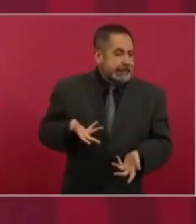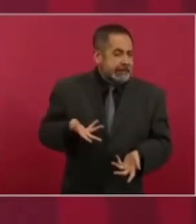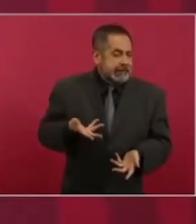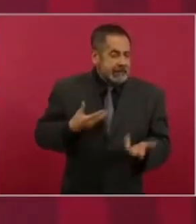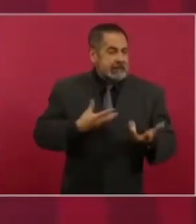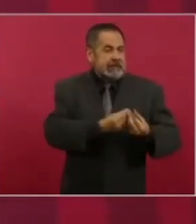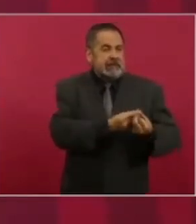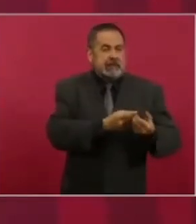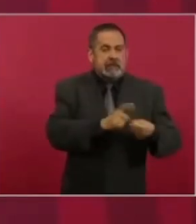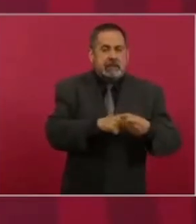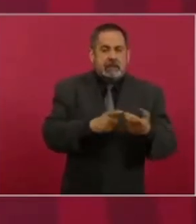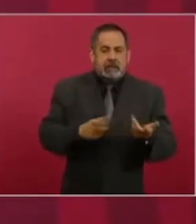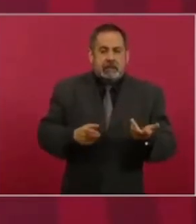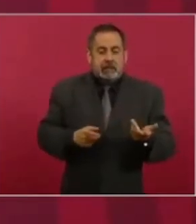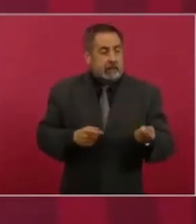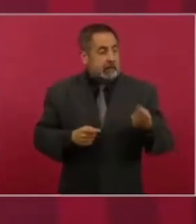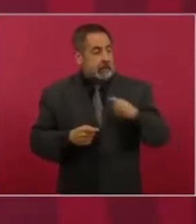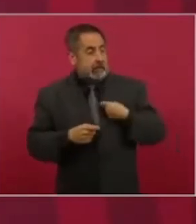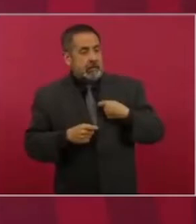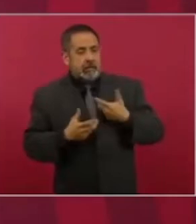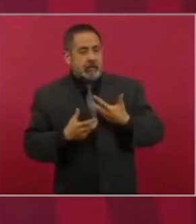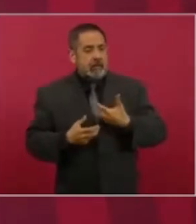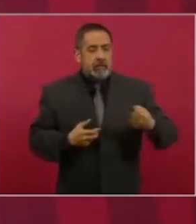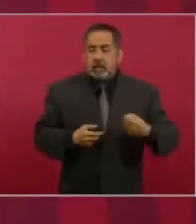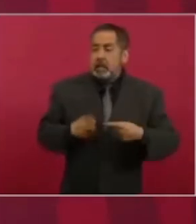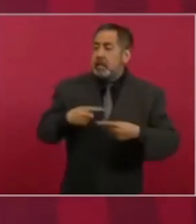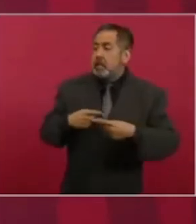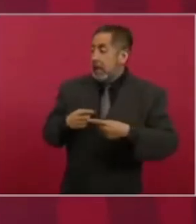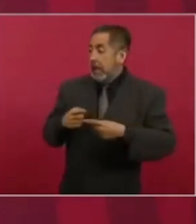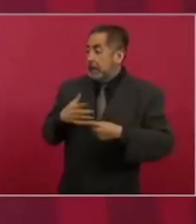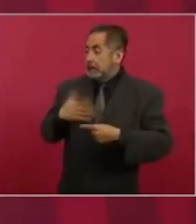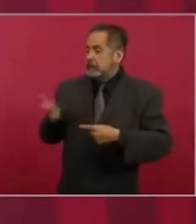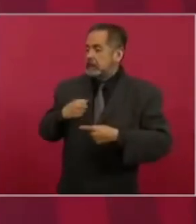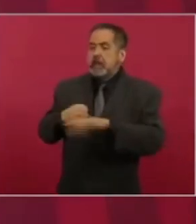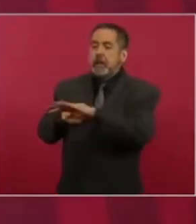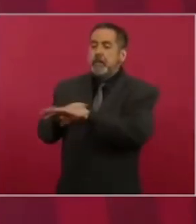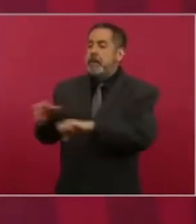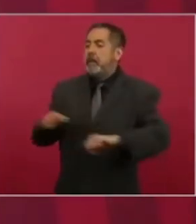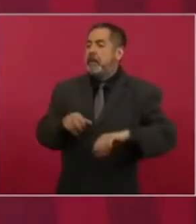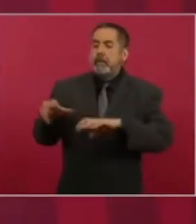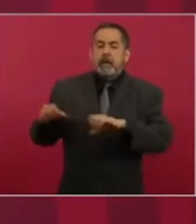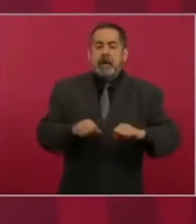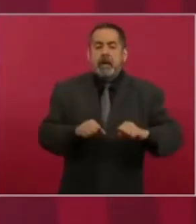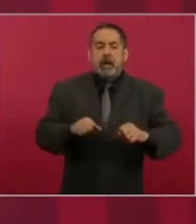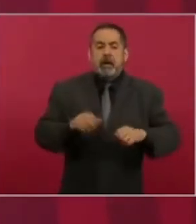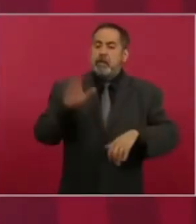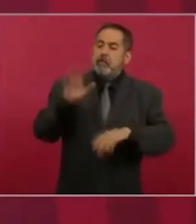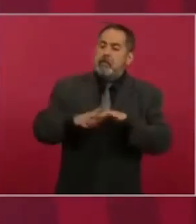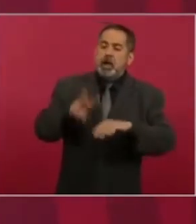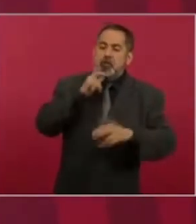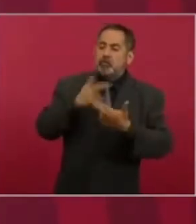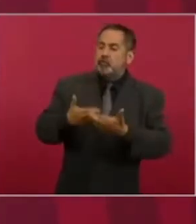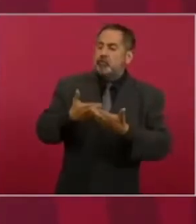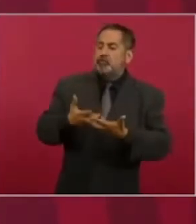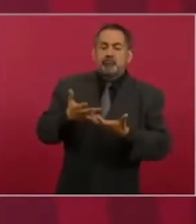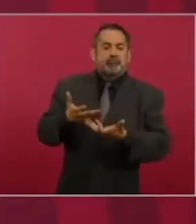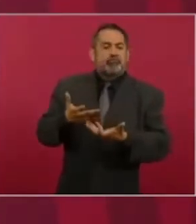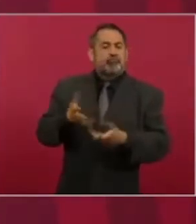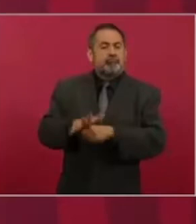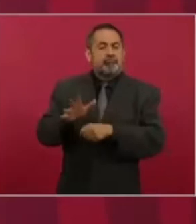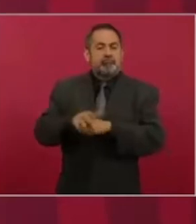Las empresas que los contrataron se quedaron con los campos con más potencial